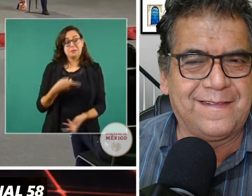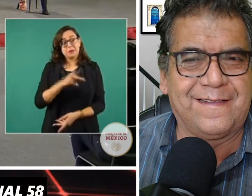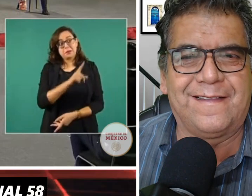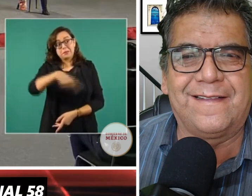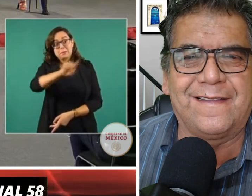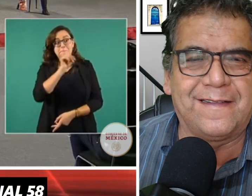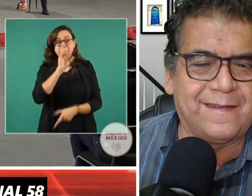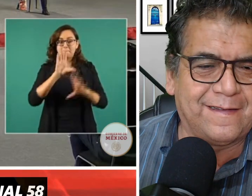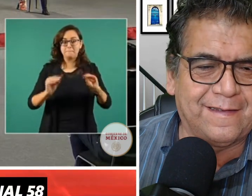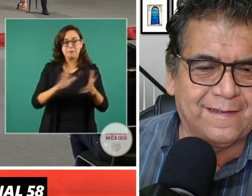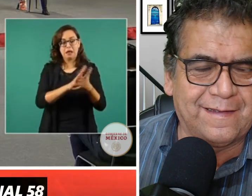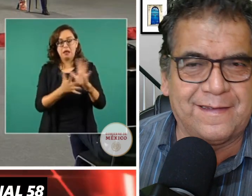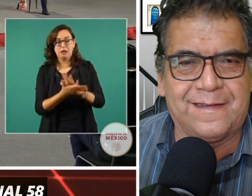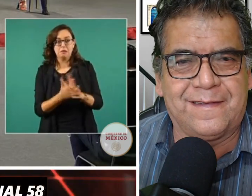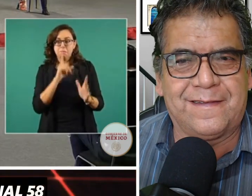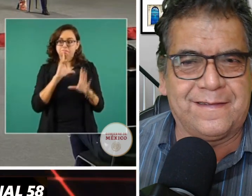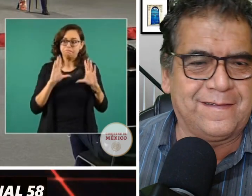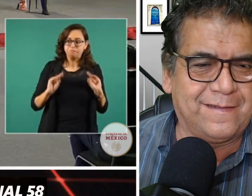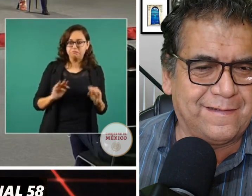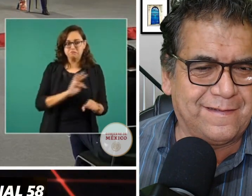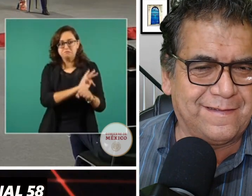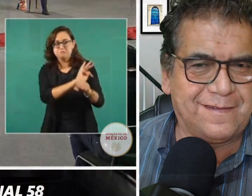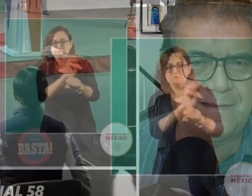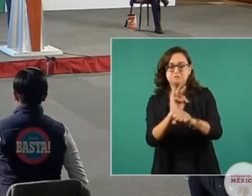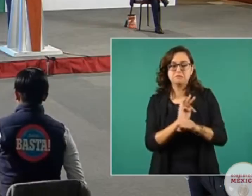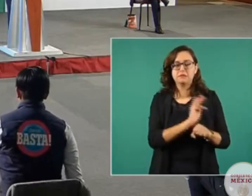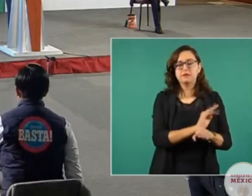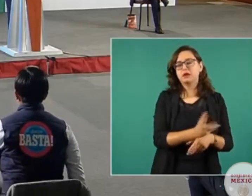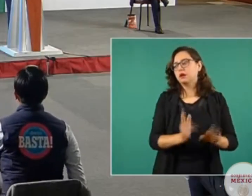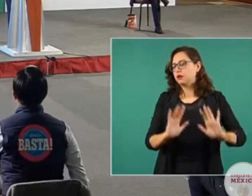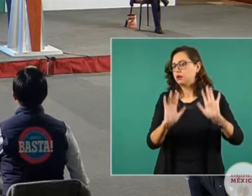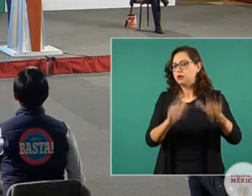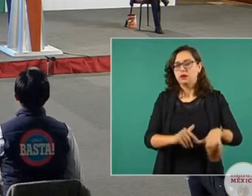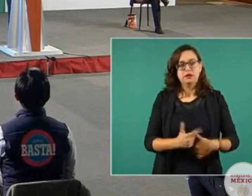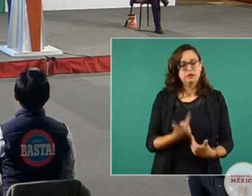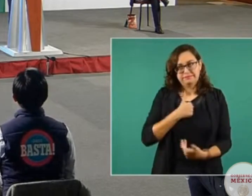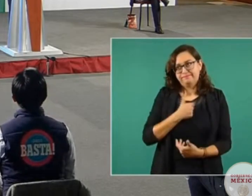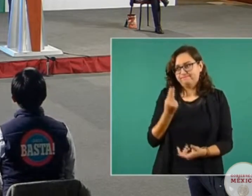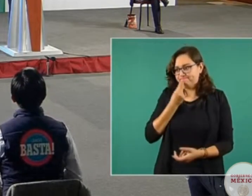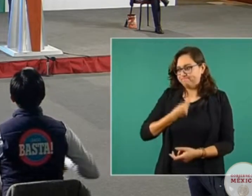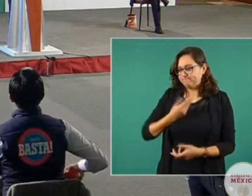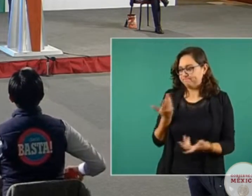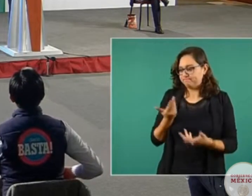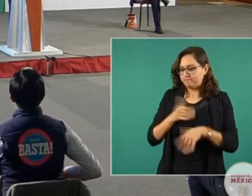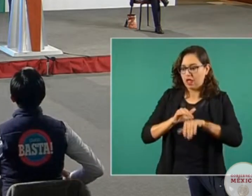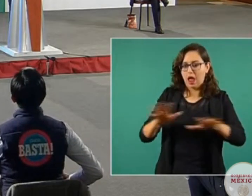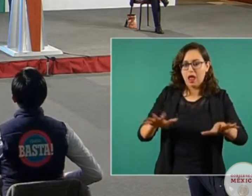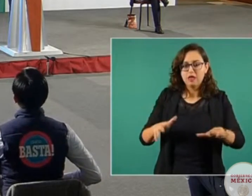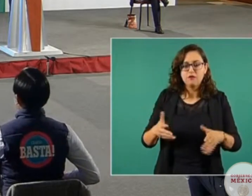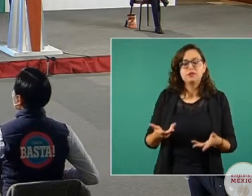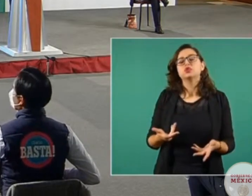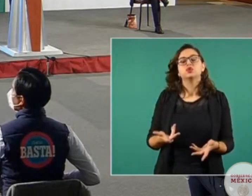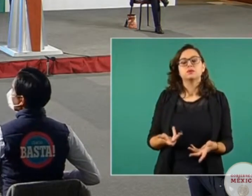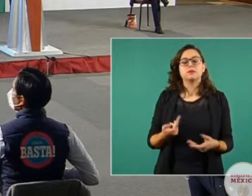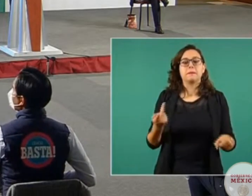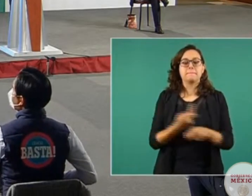callan como momias cuando se trata de un asunto que tiene que ver